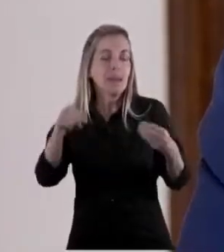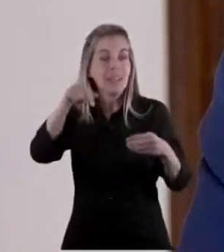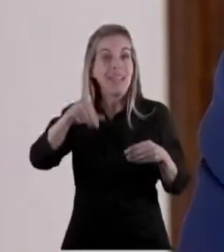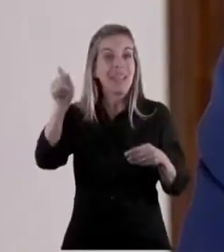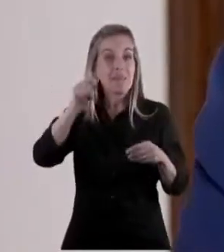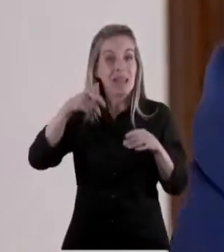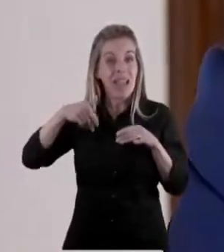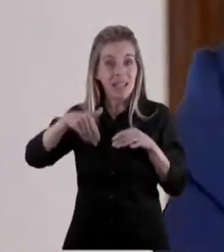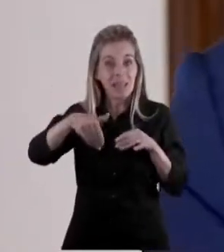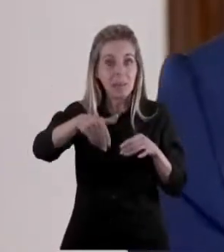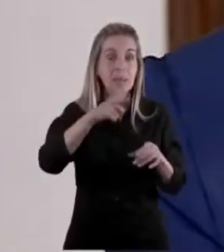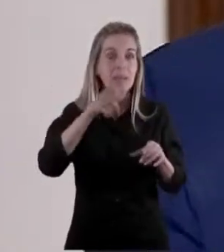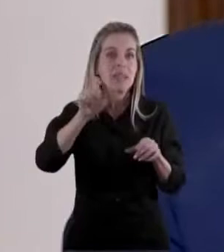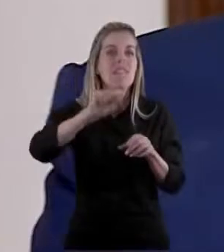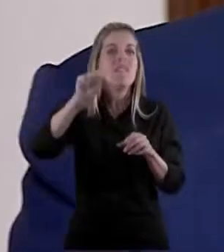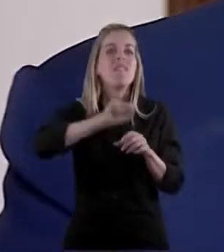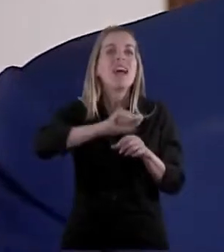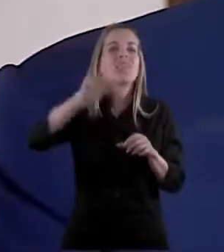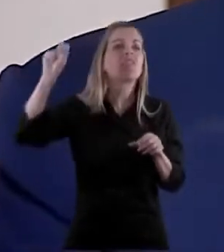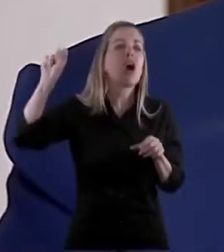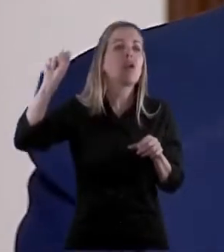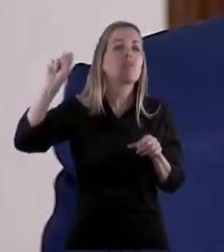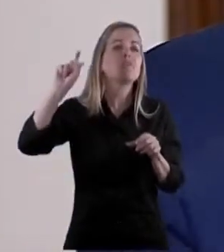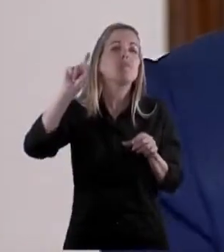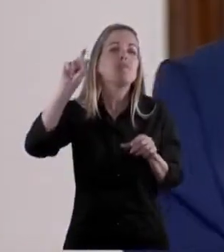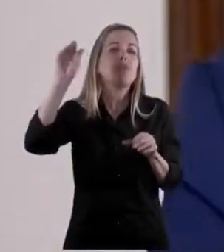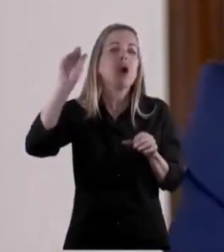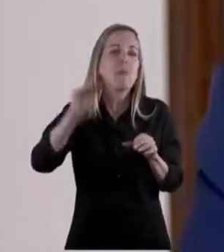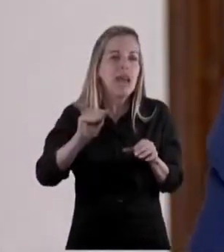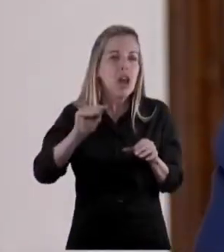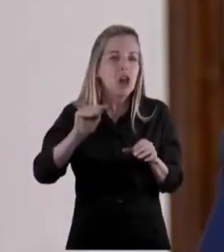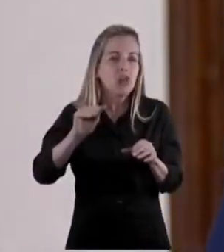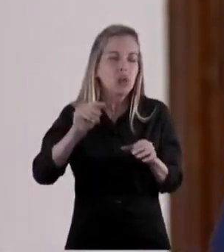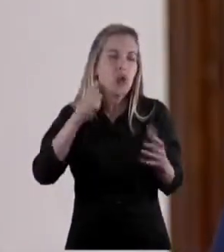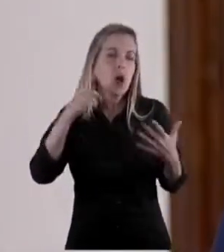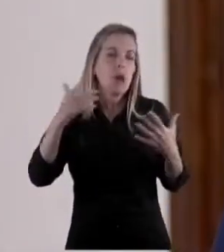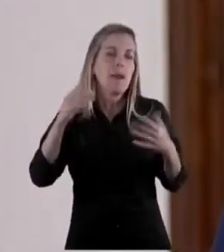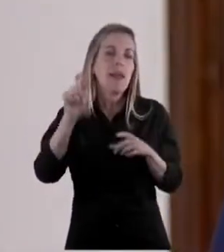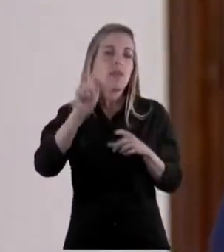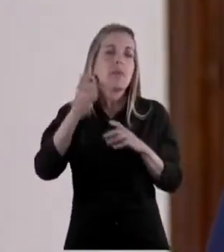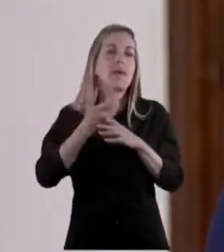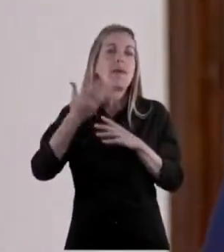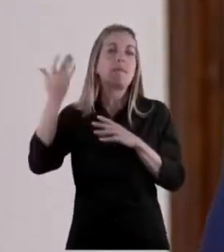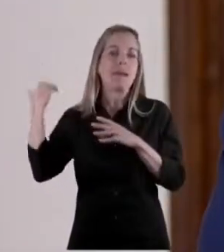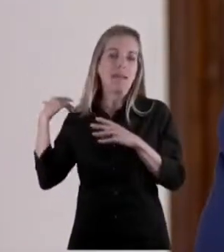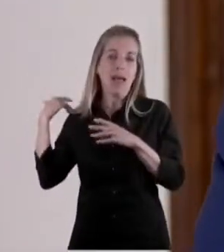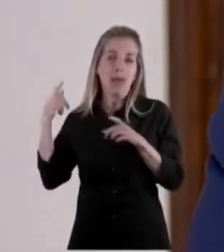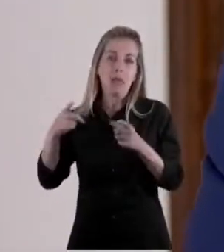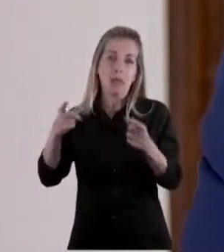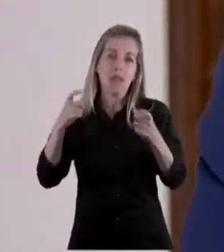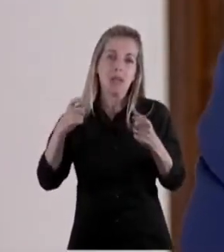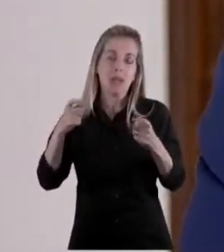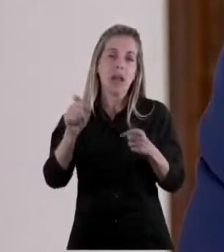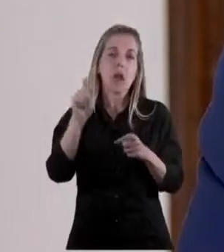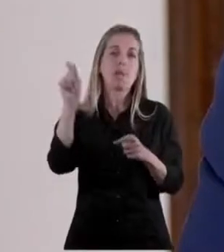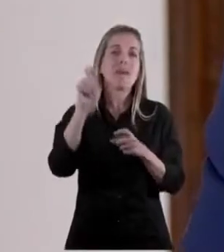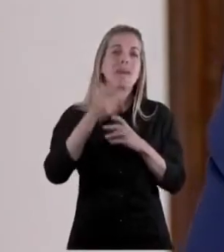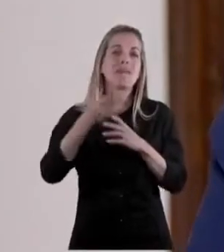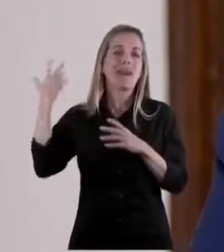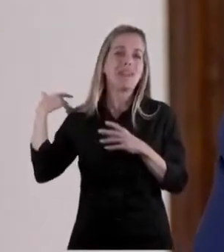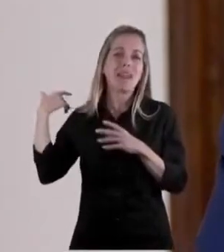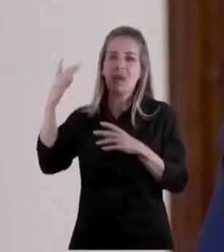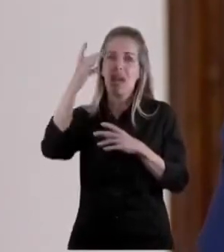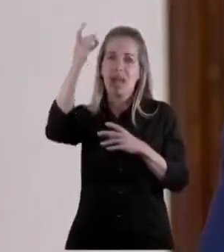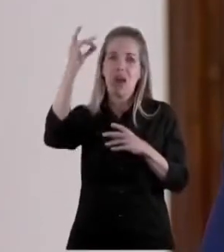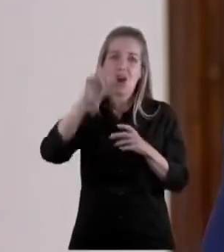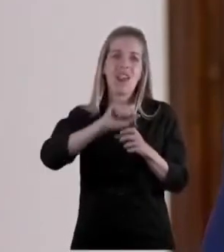ser más baja que la del mes pasado, lo cual es esperable que así sea, porque la del mes pasado fue sumamente